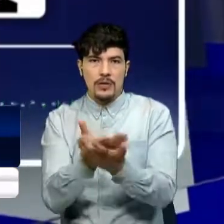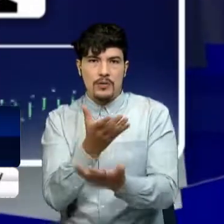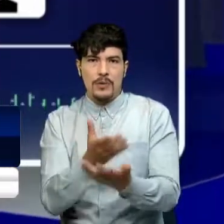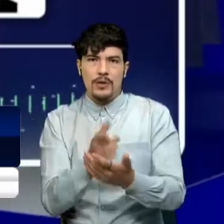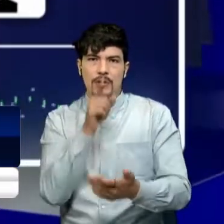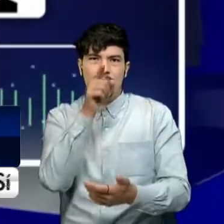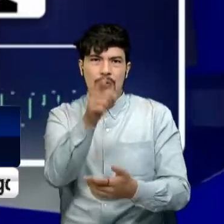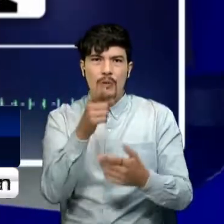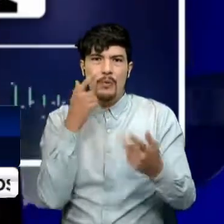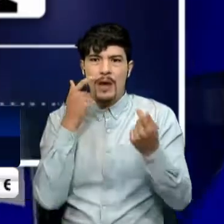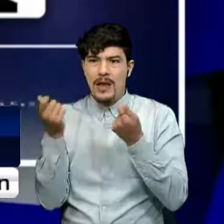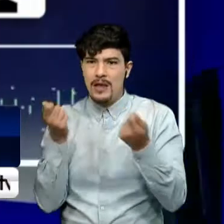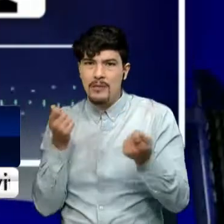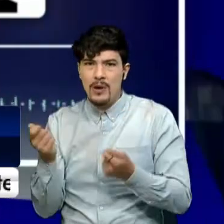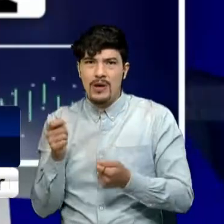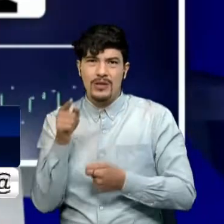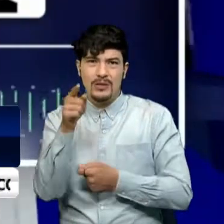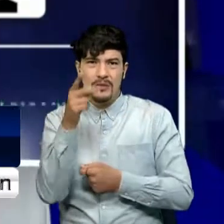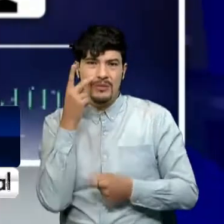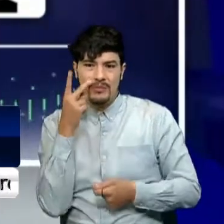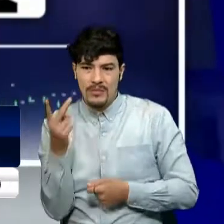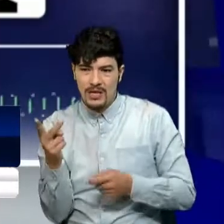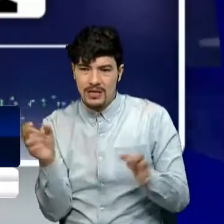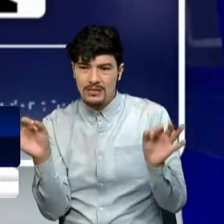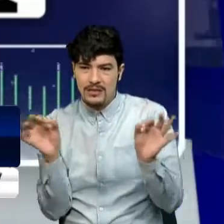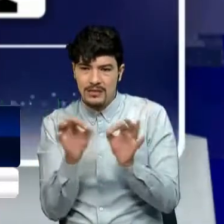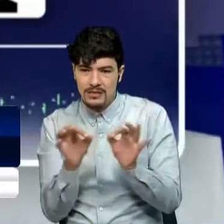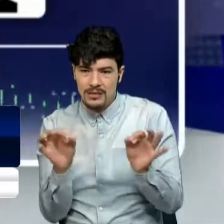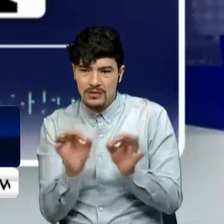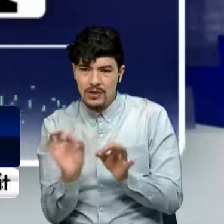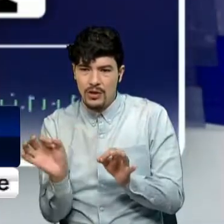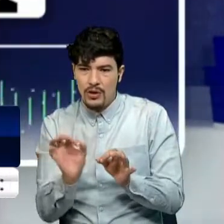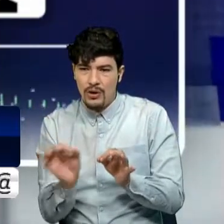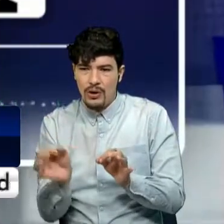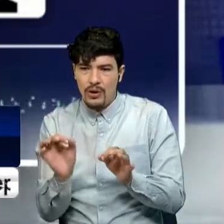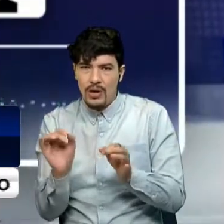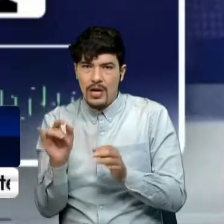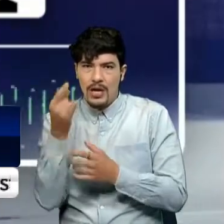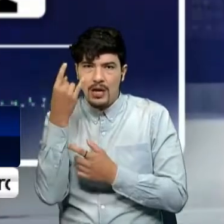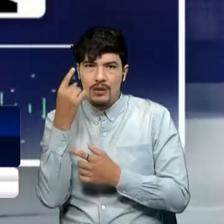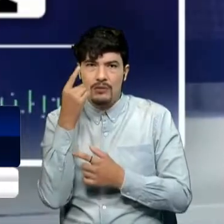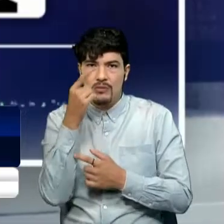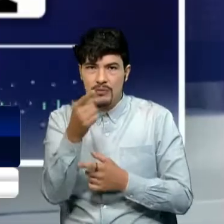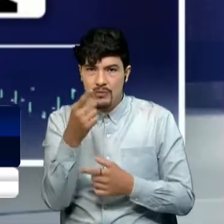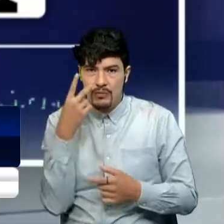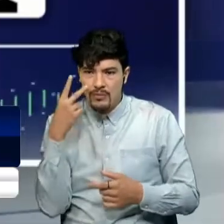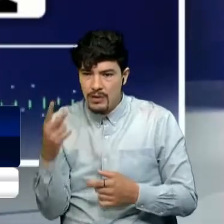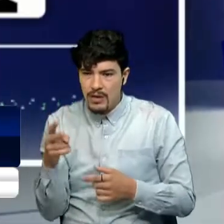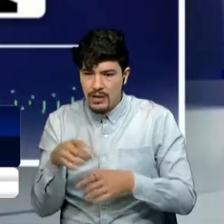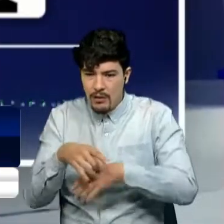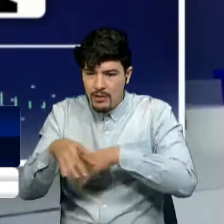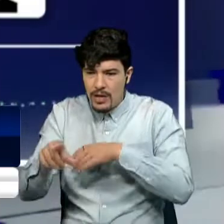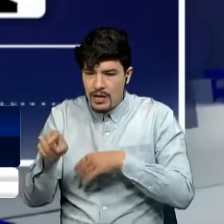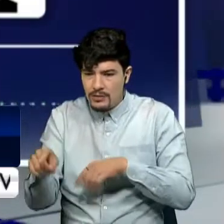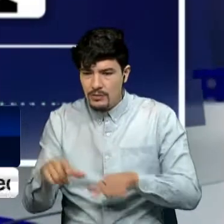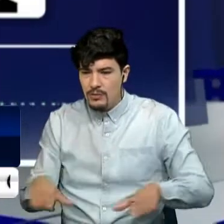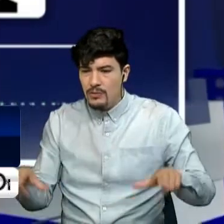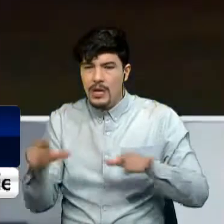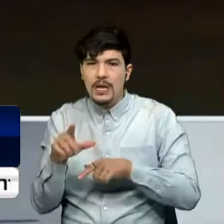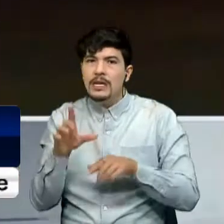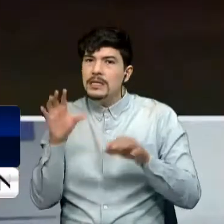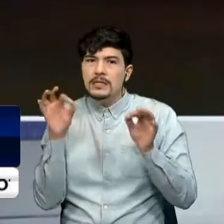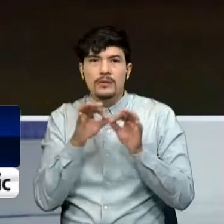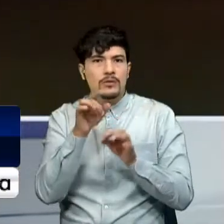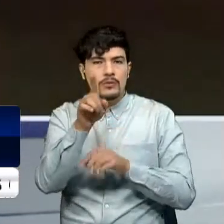vayan a manipular, por más sencillo o frágil que parezca el paquete o el instrumento que nos dejen en determinado